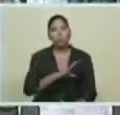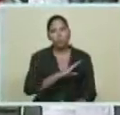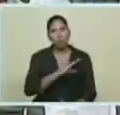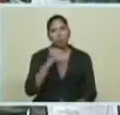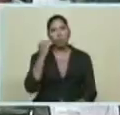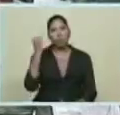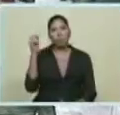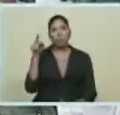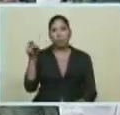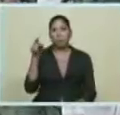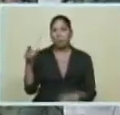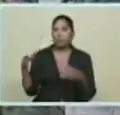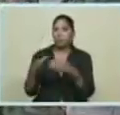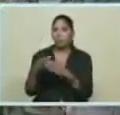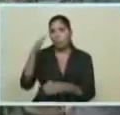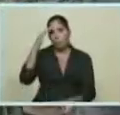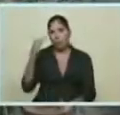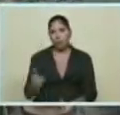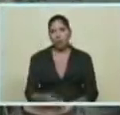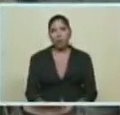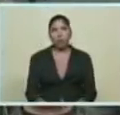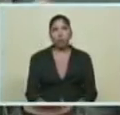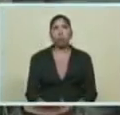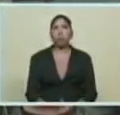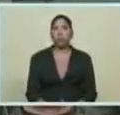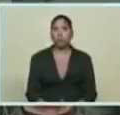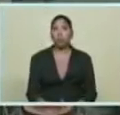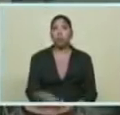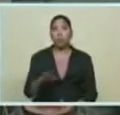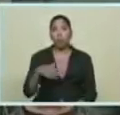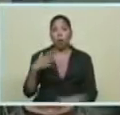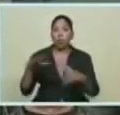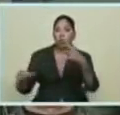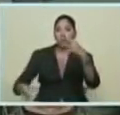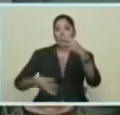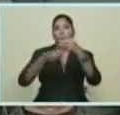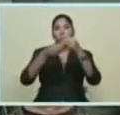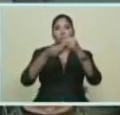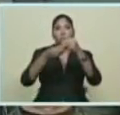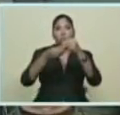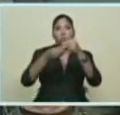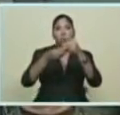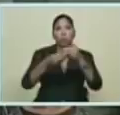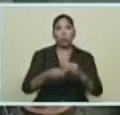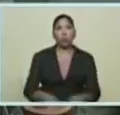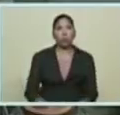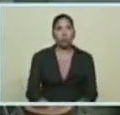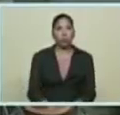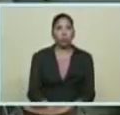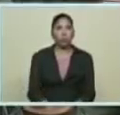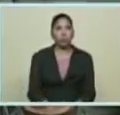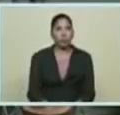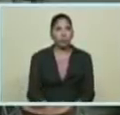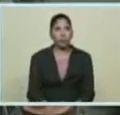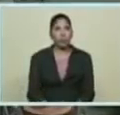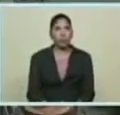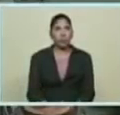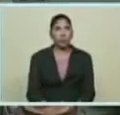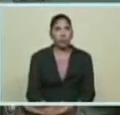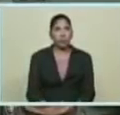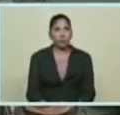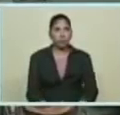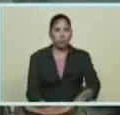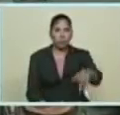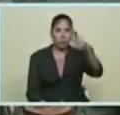Nacional Bolivariana y que es una modalidad complementaria, compañero vicepresidente Tarek